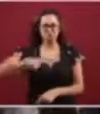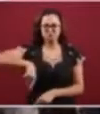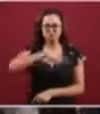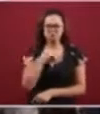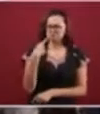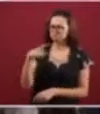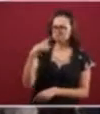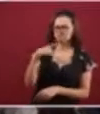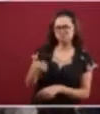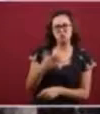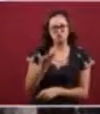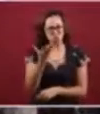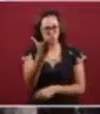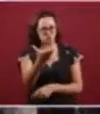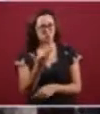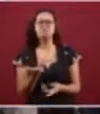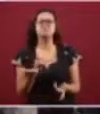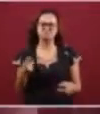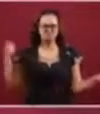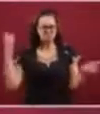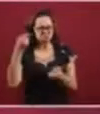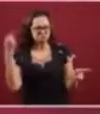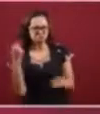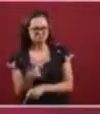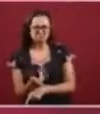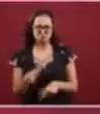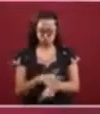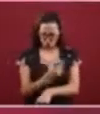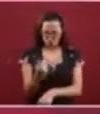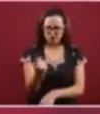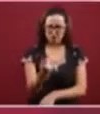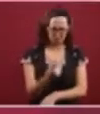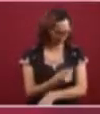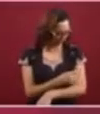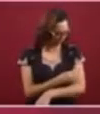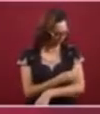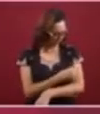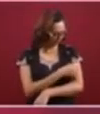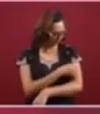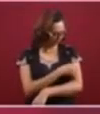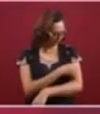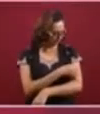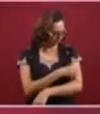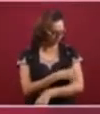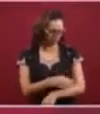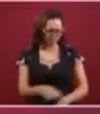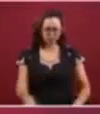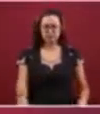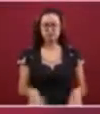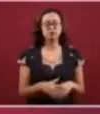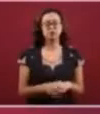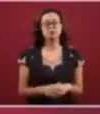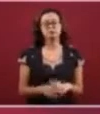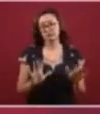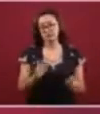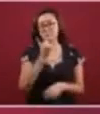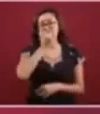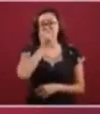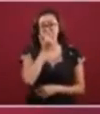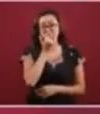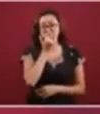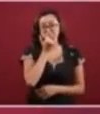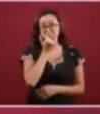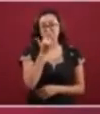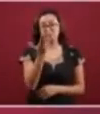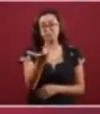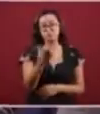contra Isabel Miranda? Y ahorita le formulo la segunda pregunta. Gracias. Mire, no hay censura tal. Ese corte no lo hicimos nosotros, lo hizo